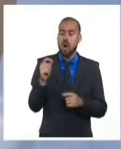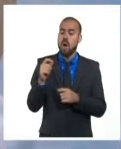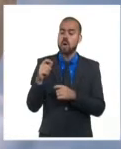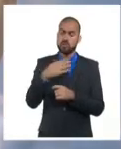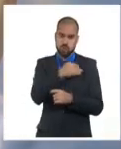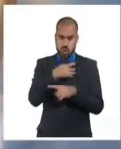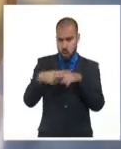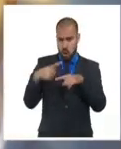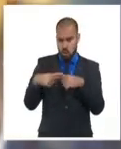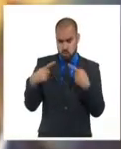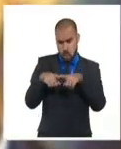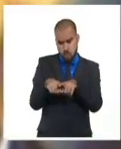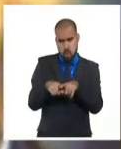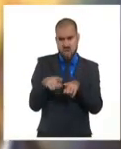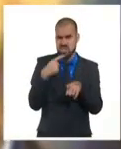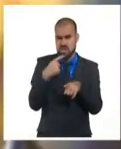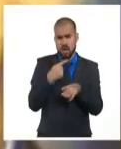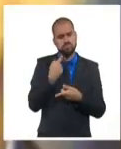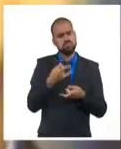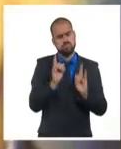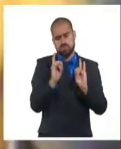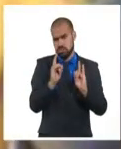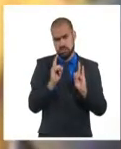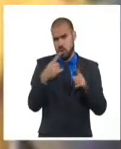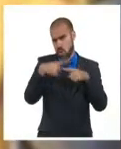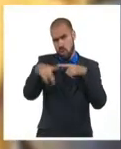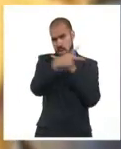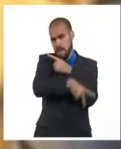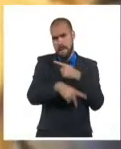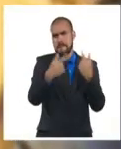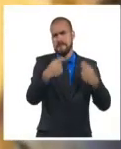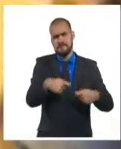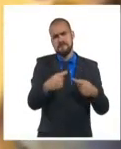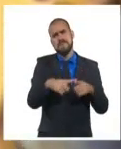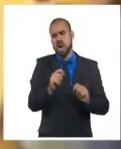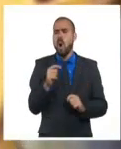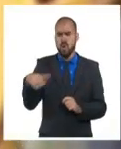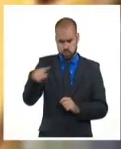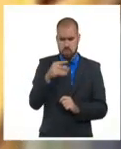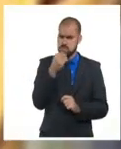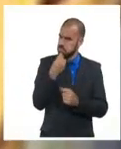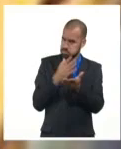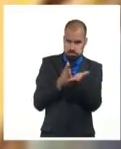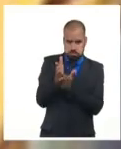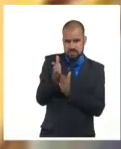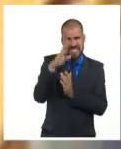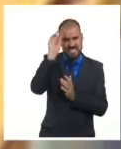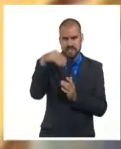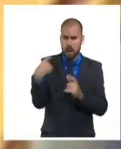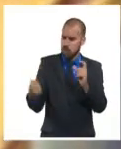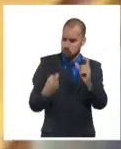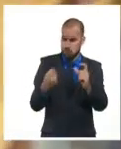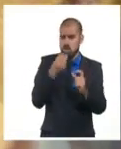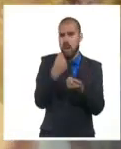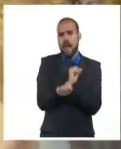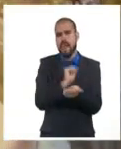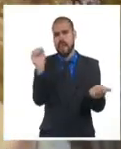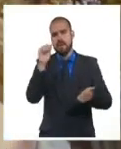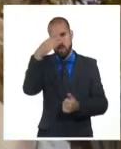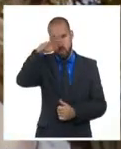acompañaban: muero en tierra extranjera, pero ahí quedan ustedes para que ayuden a libertar a Cuba.